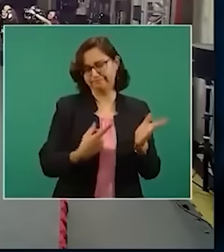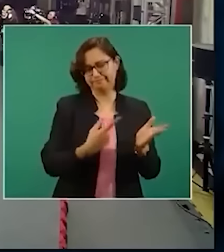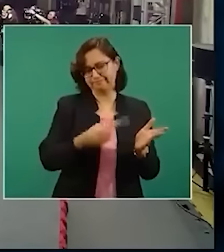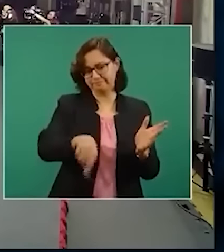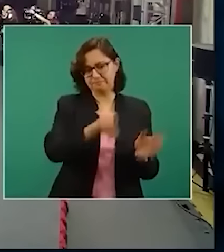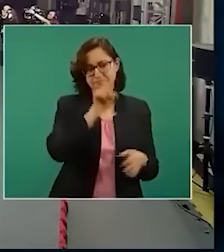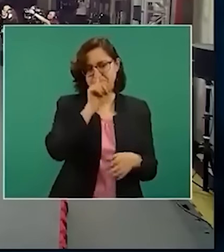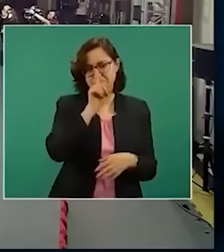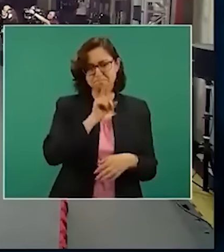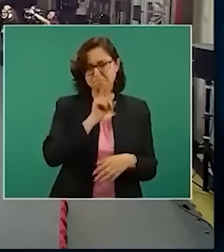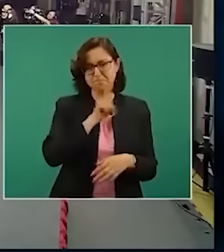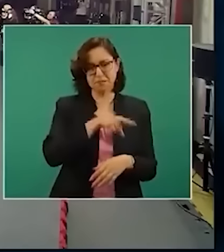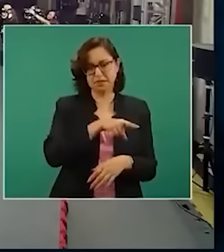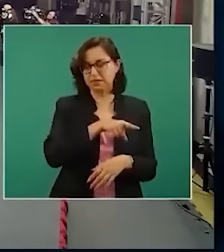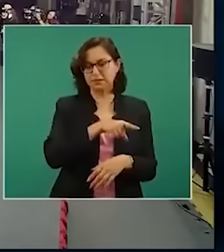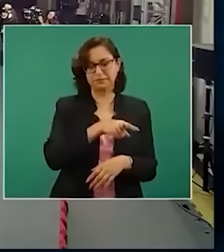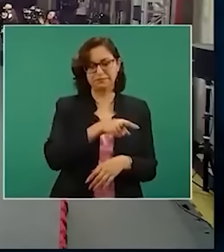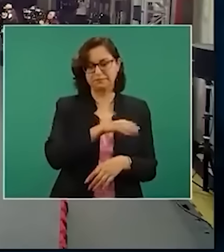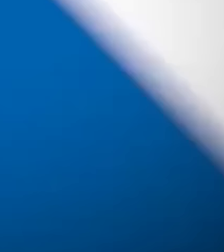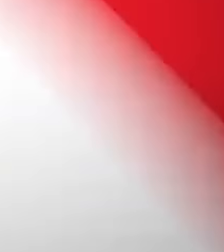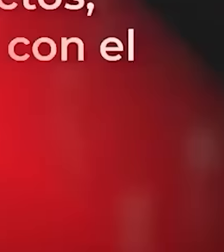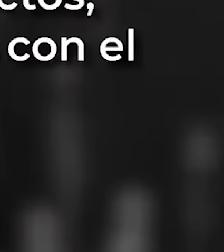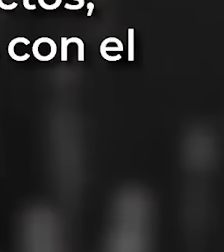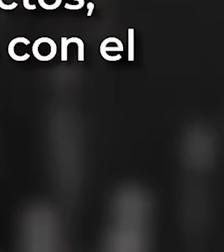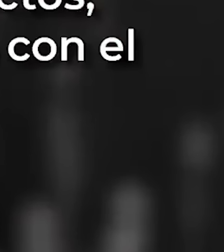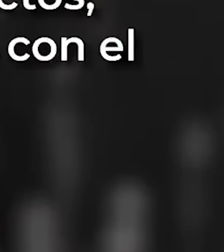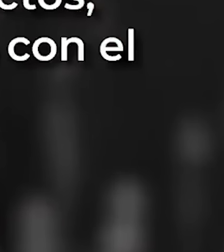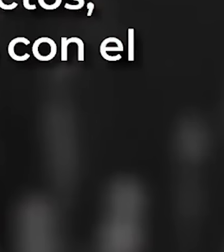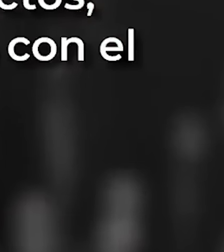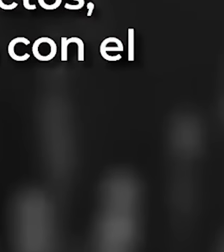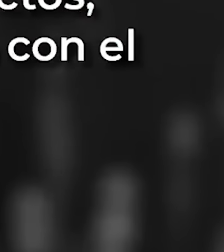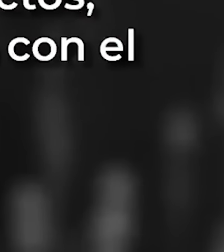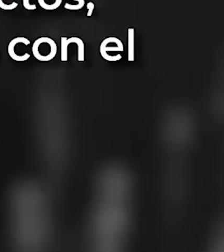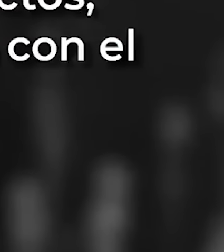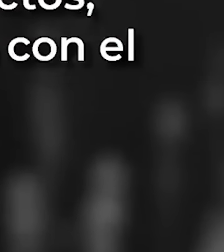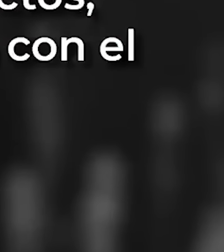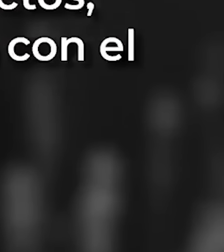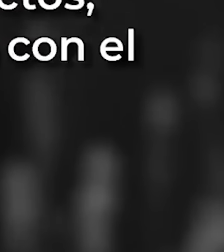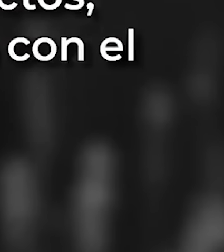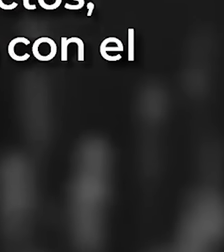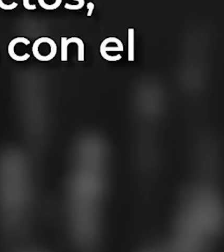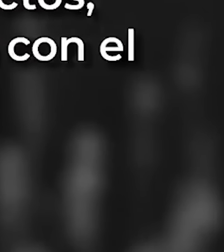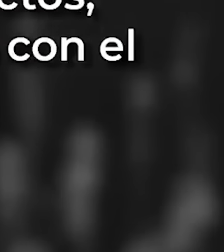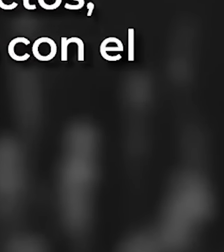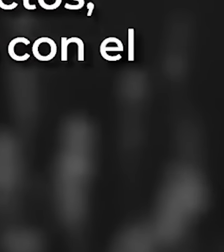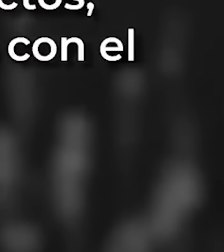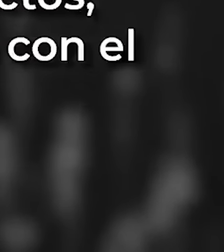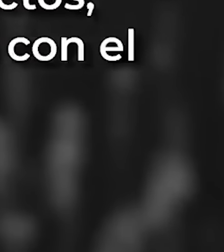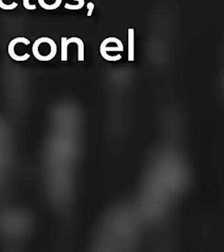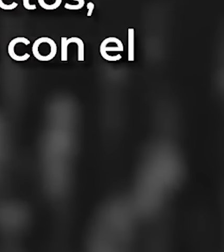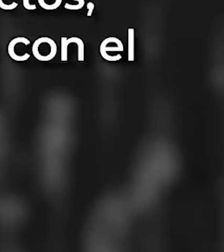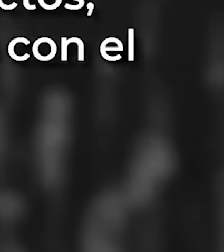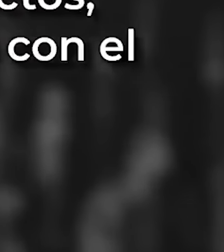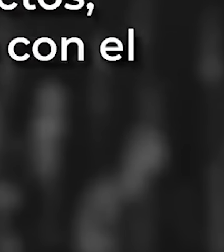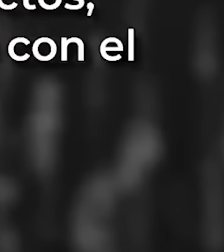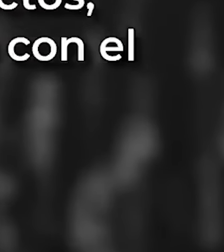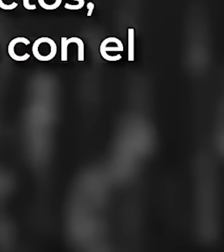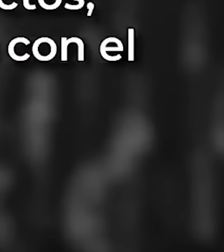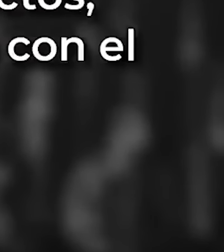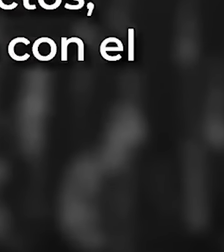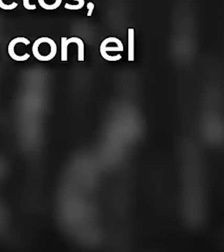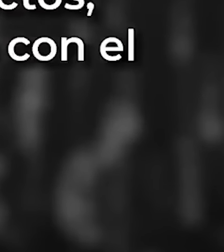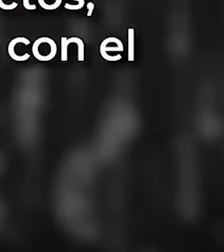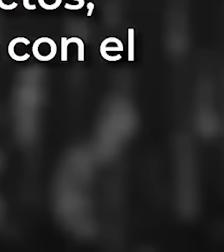desatados los de la prensa Fifi cargar sobre el adversario los propios errores o defectos respondiendo el